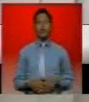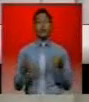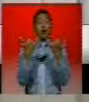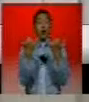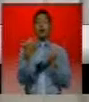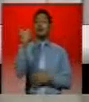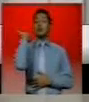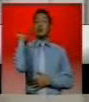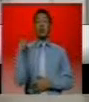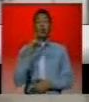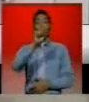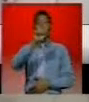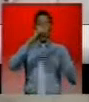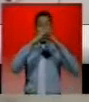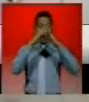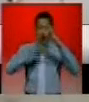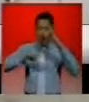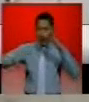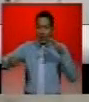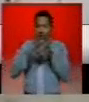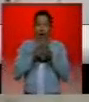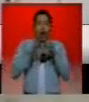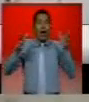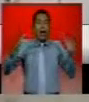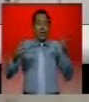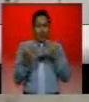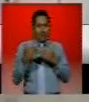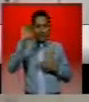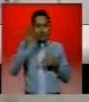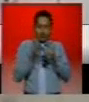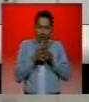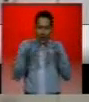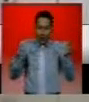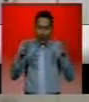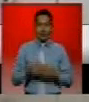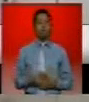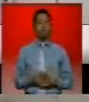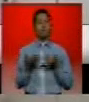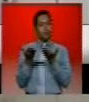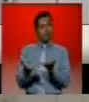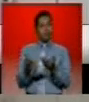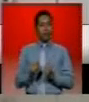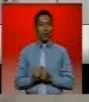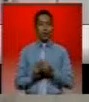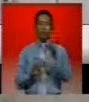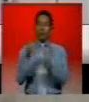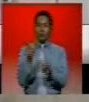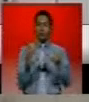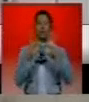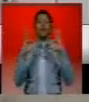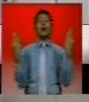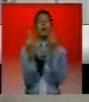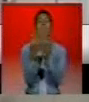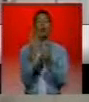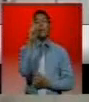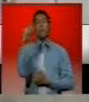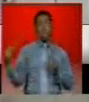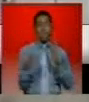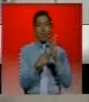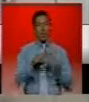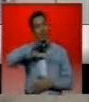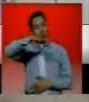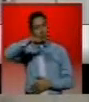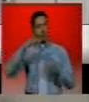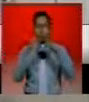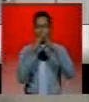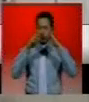un albergue más amplio, digámoslo así, que va a concentrar el número de más de 1000 familias que yo le mencionaba,